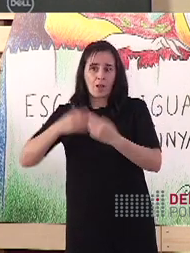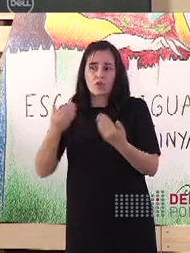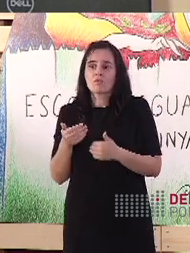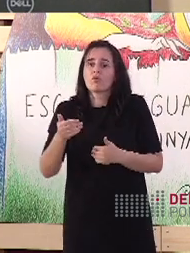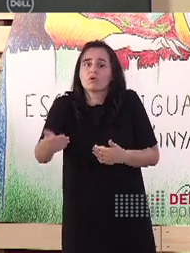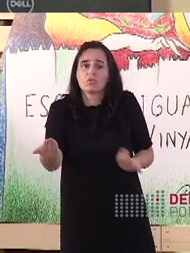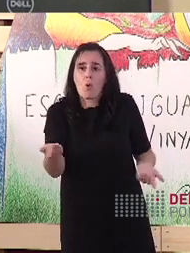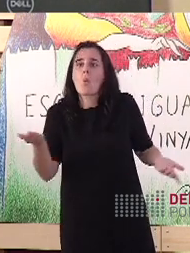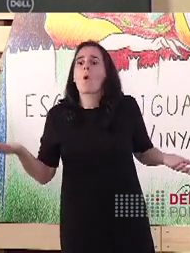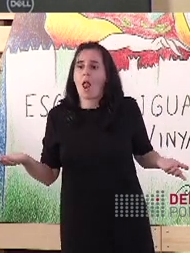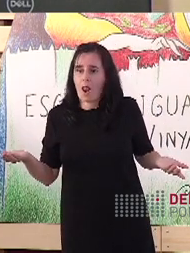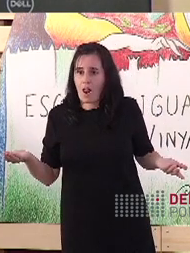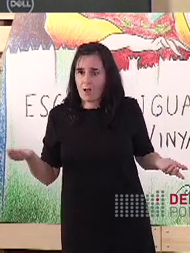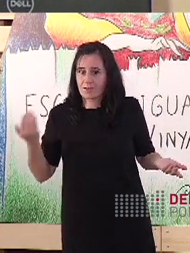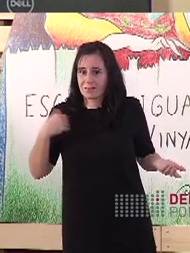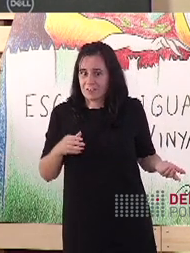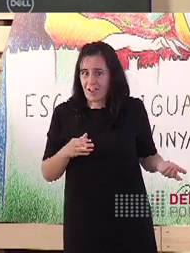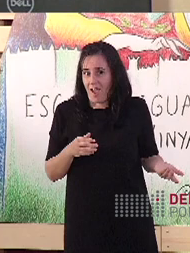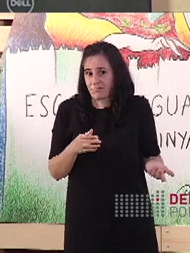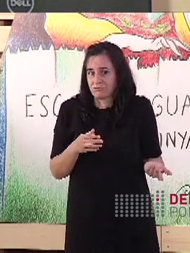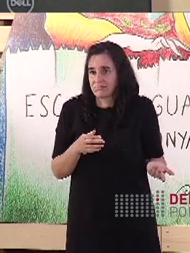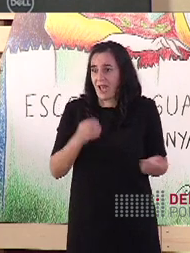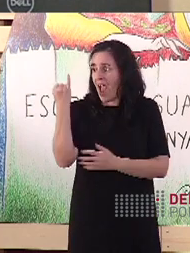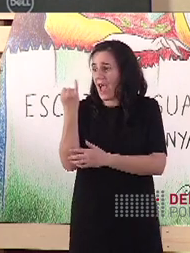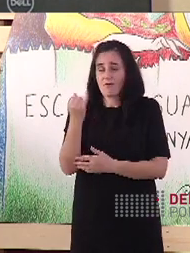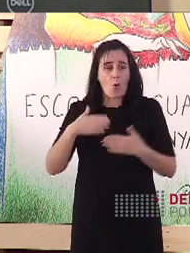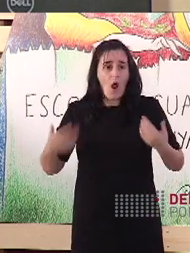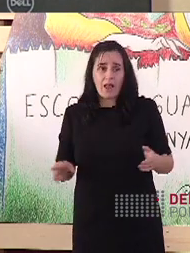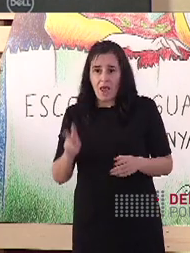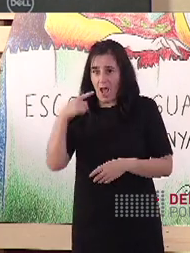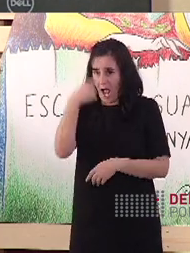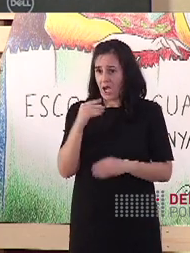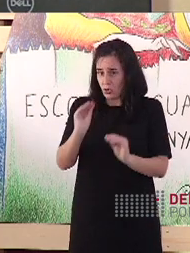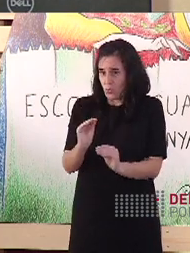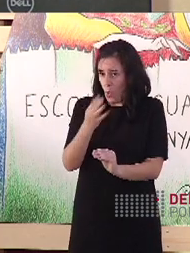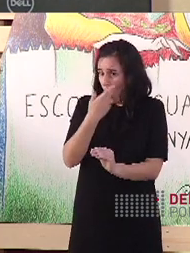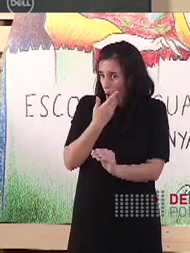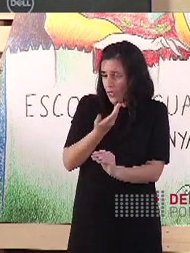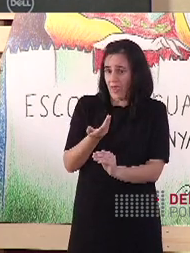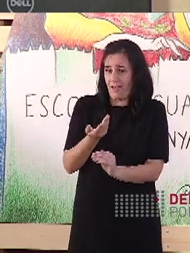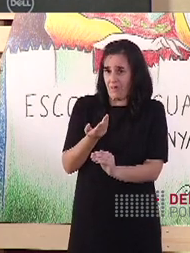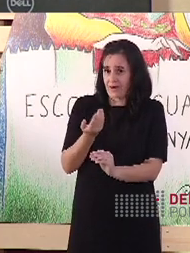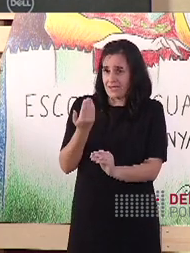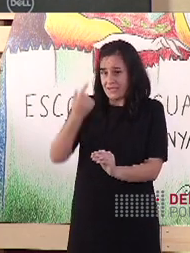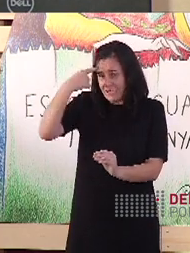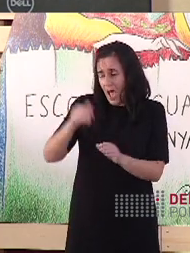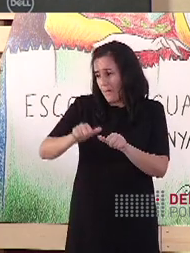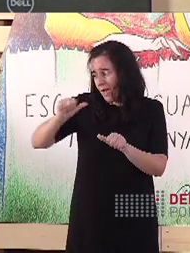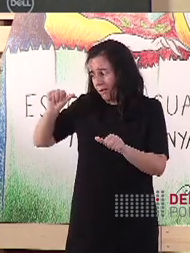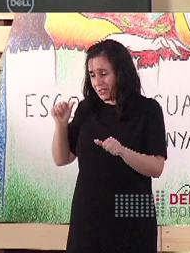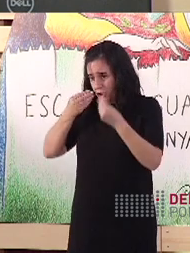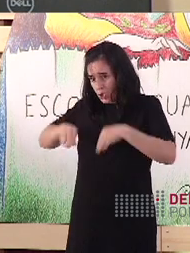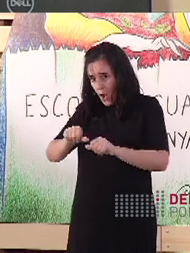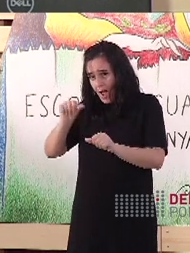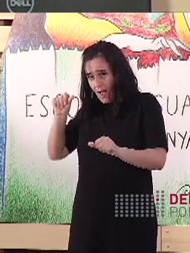después de teclear y poder? Cualquier jefe que las vaya a contratar sabe que van a hacer, que han hecho pornografía y